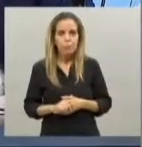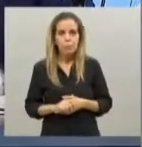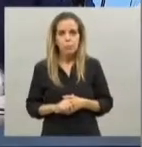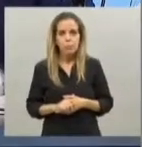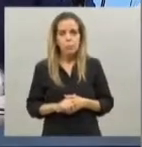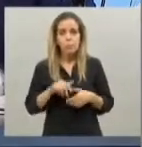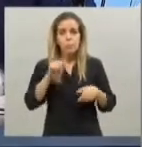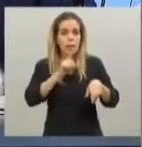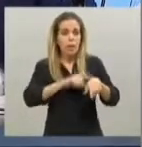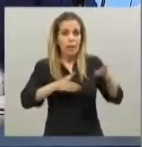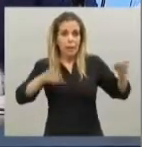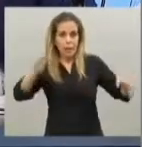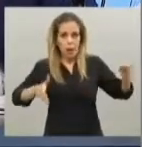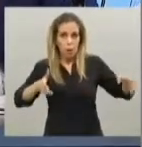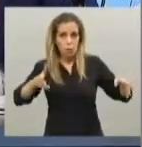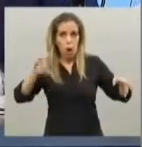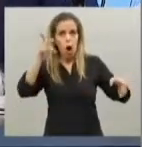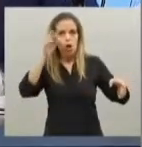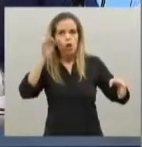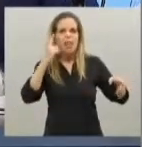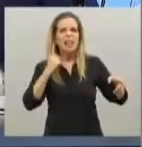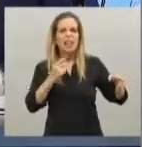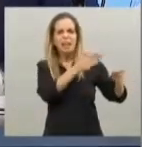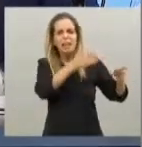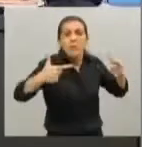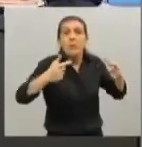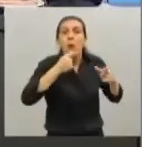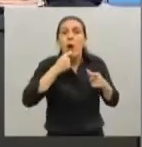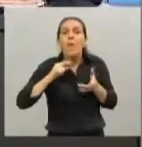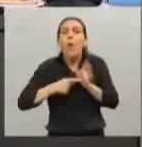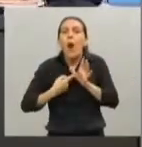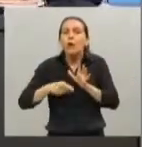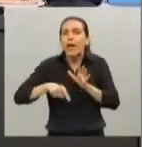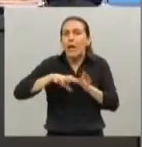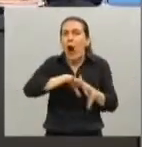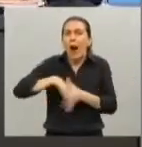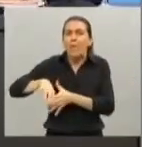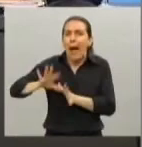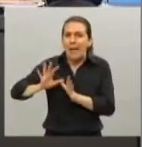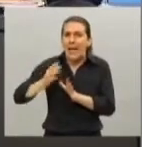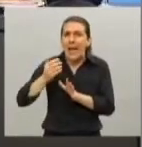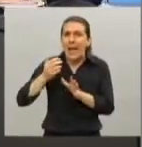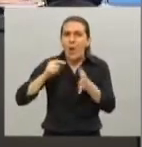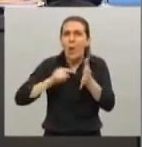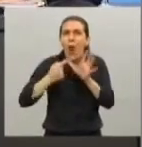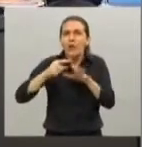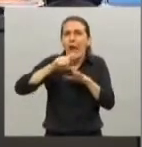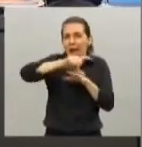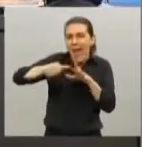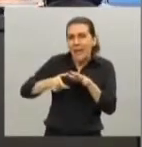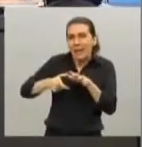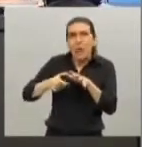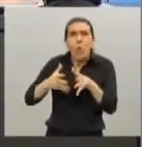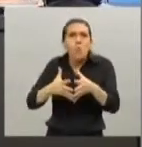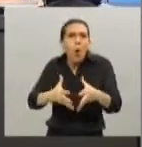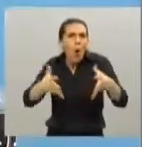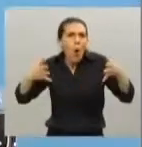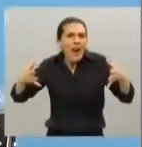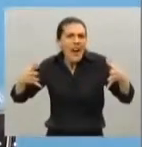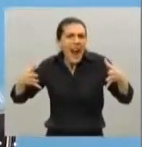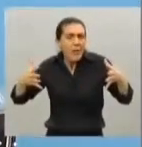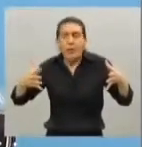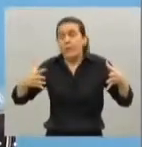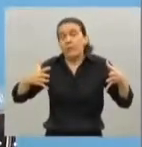Ahora, esperemos no repetir, a ver, malas experiencias internacionales que tuvieron un